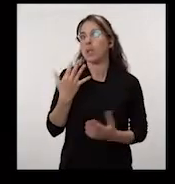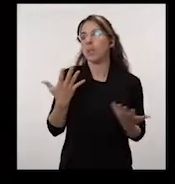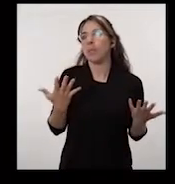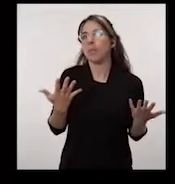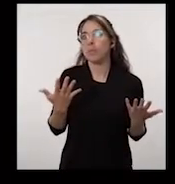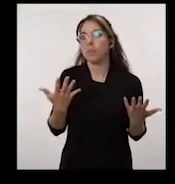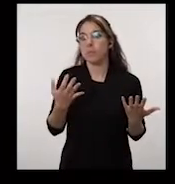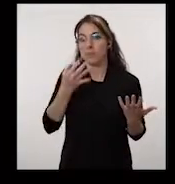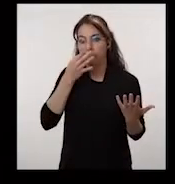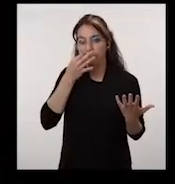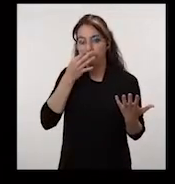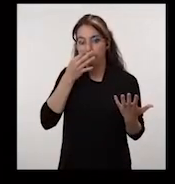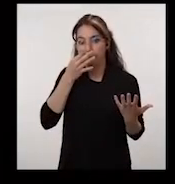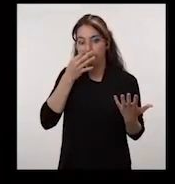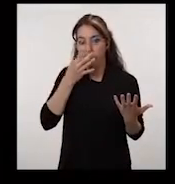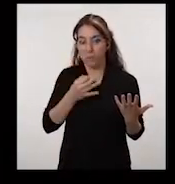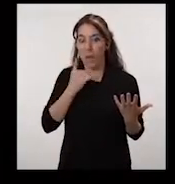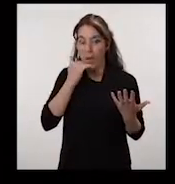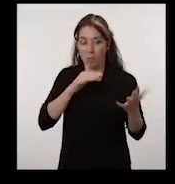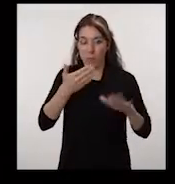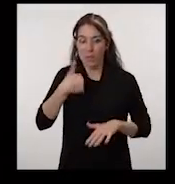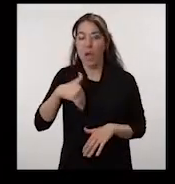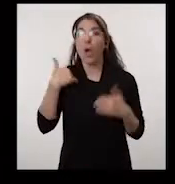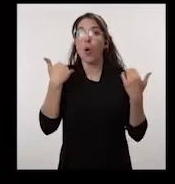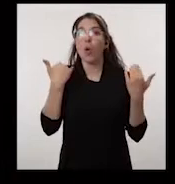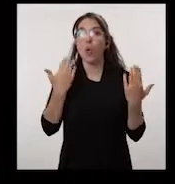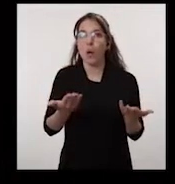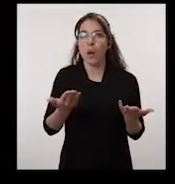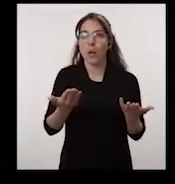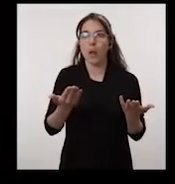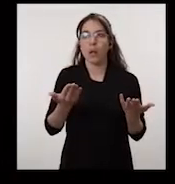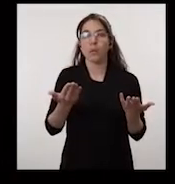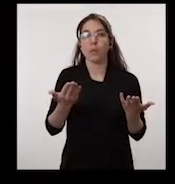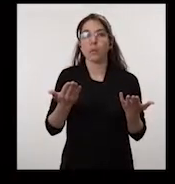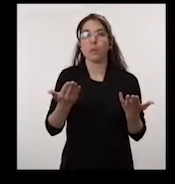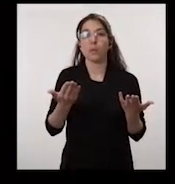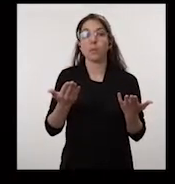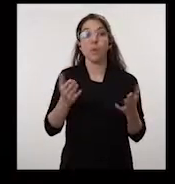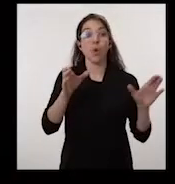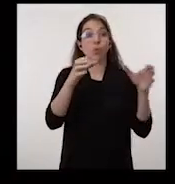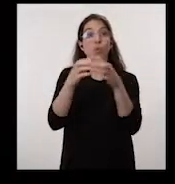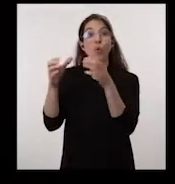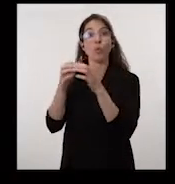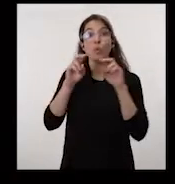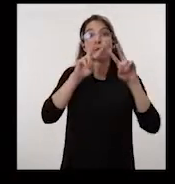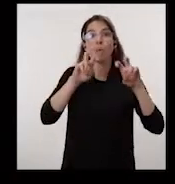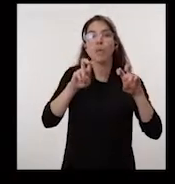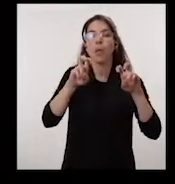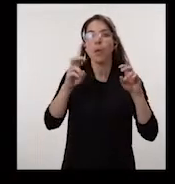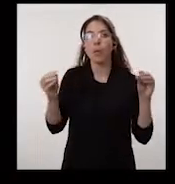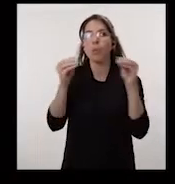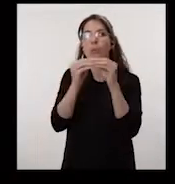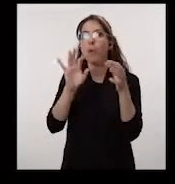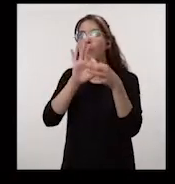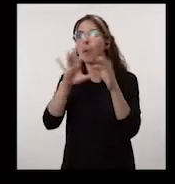no solo buscamos tengo que ya es una realidad buscamos de identificar y fomentar las sinergias entre los grupos de